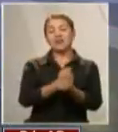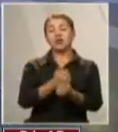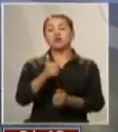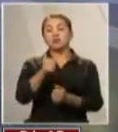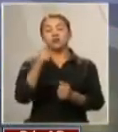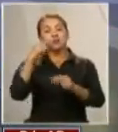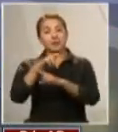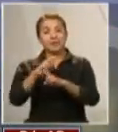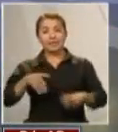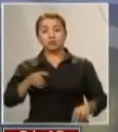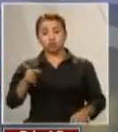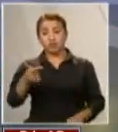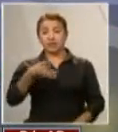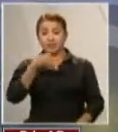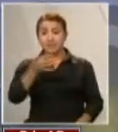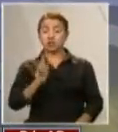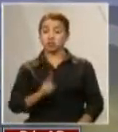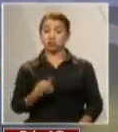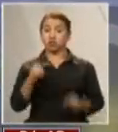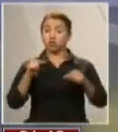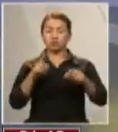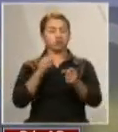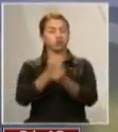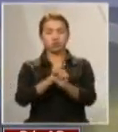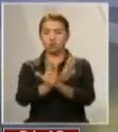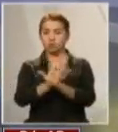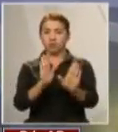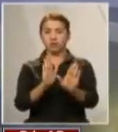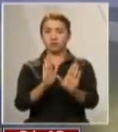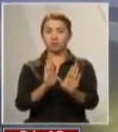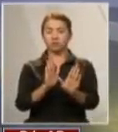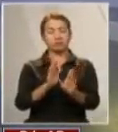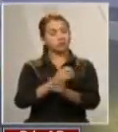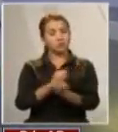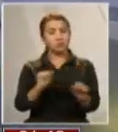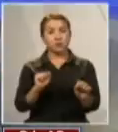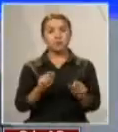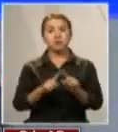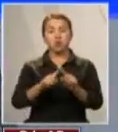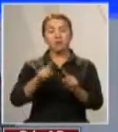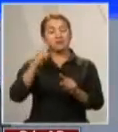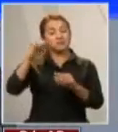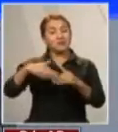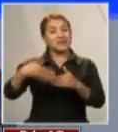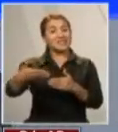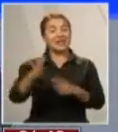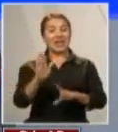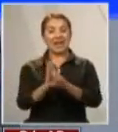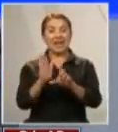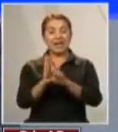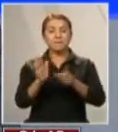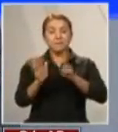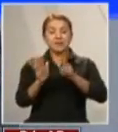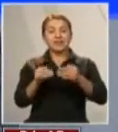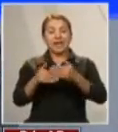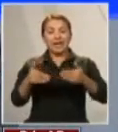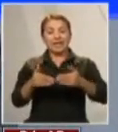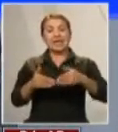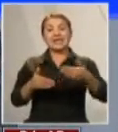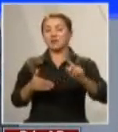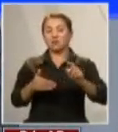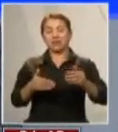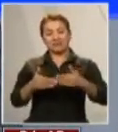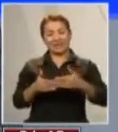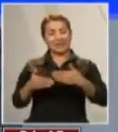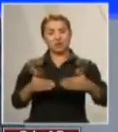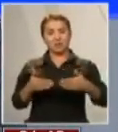de investigaciones, lo estableció. Dijo, nosotros hoy día no podemos, de alguna manera, ir más allá de lo que la ley nos permite. Y la ley no les permite hoy día pedirle el carnet de